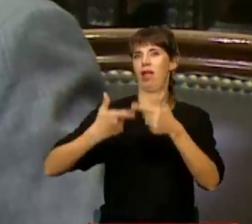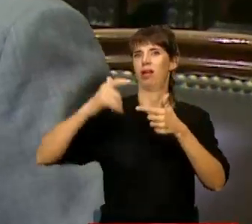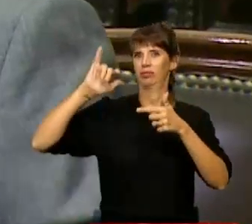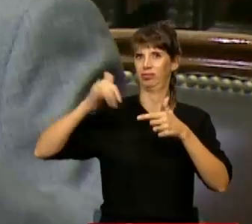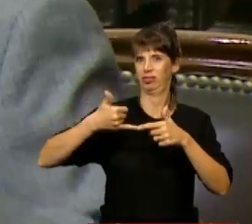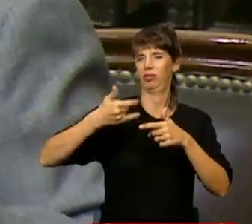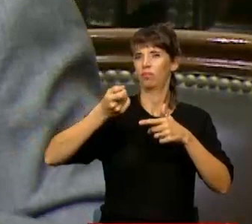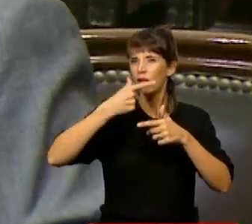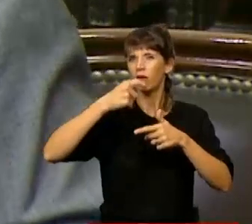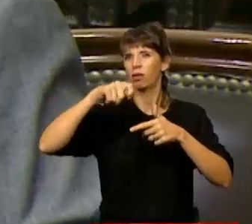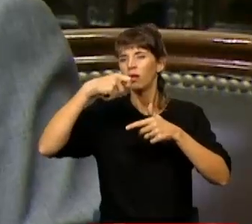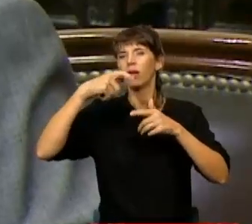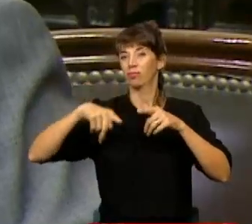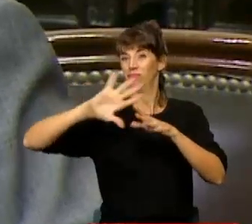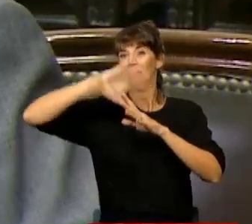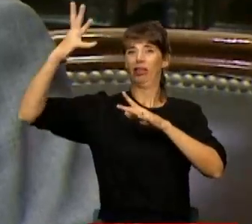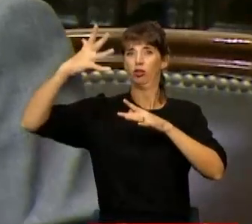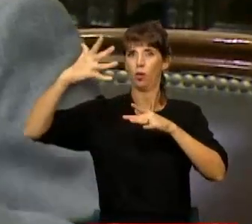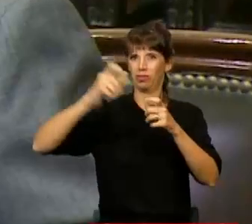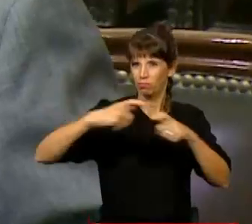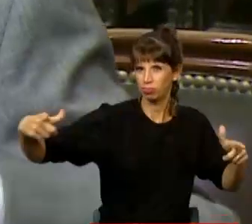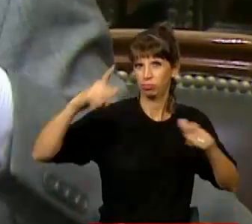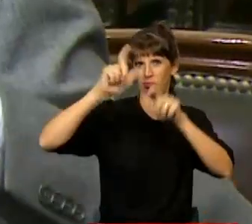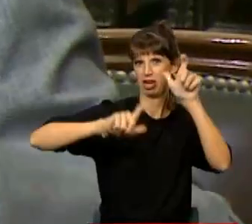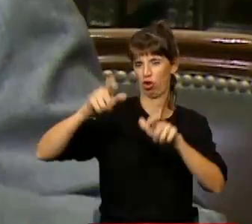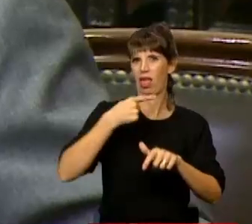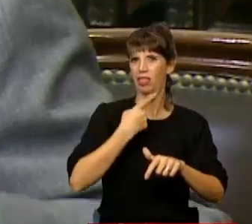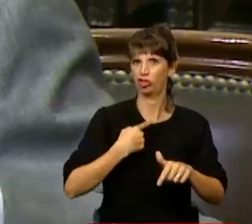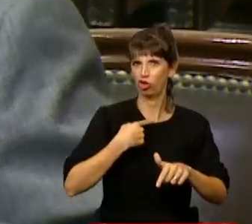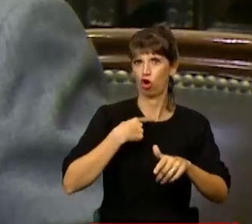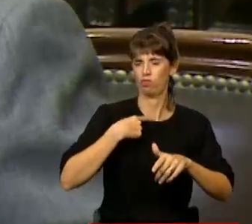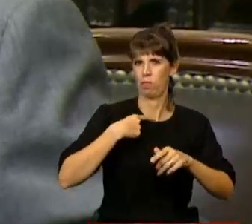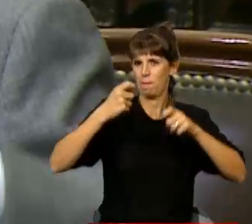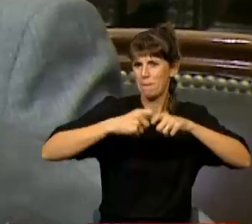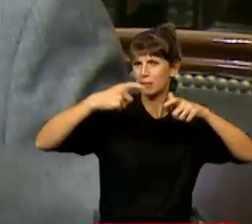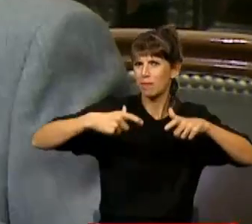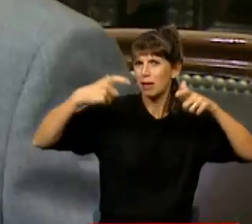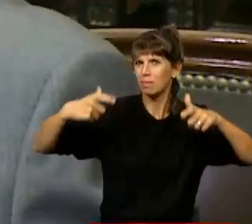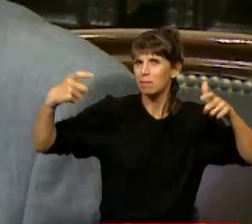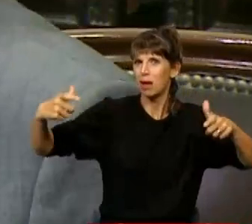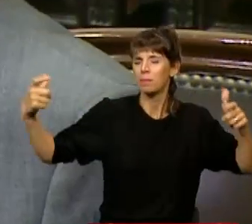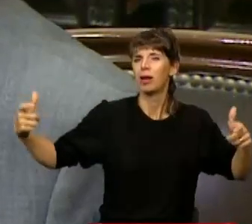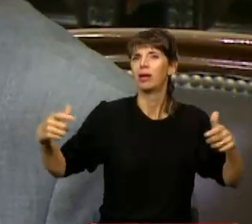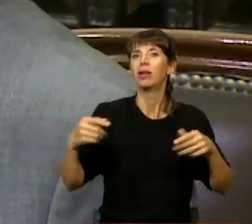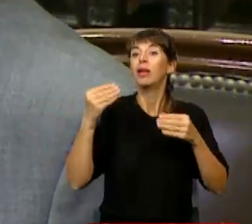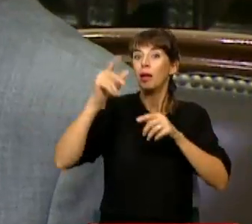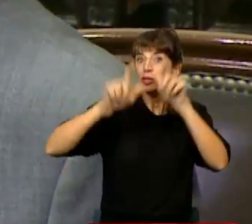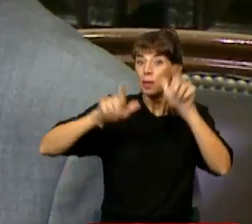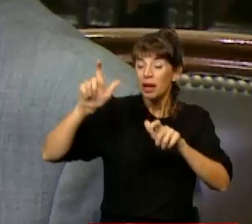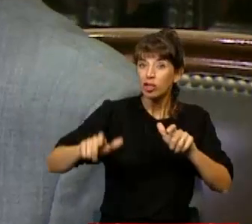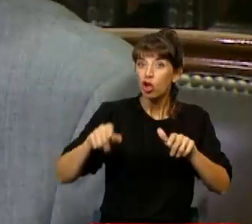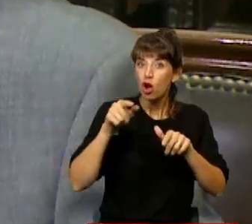consumo quintuplicado respecto del consumo actual. Un proceso de consumo de sustancias donde además el que consume